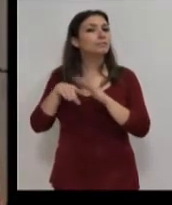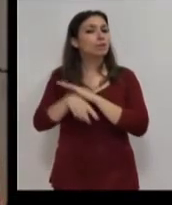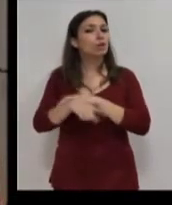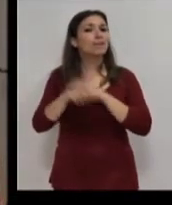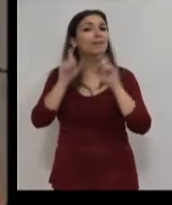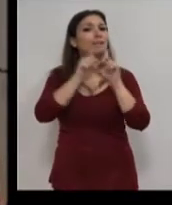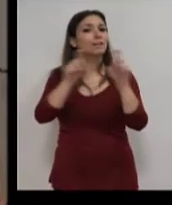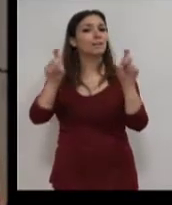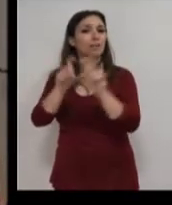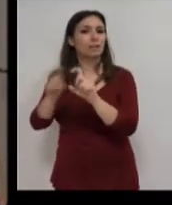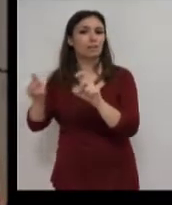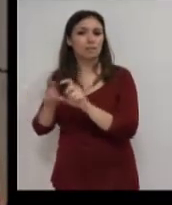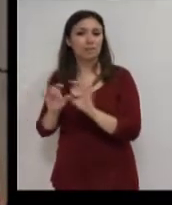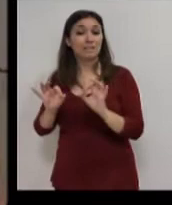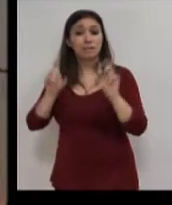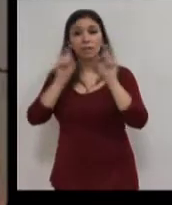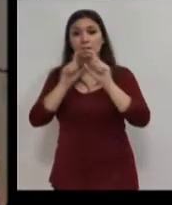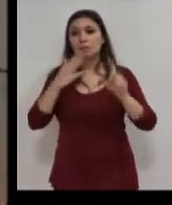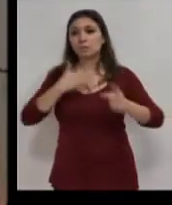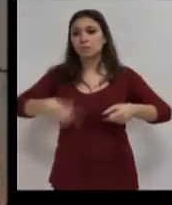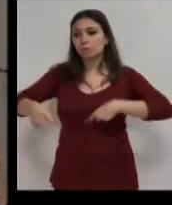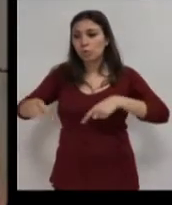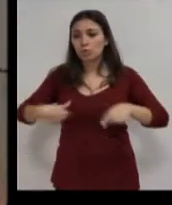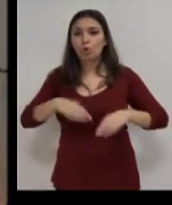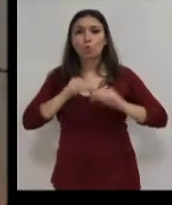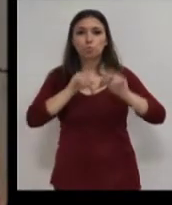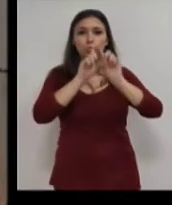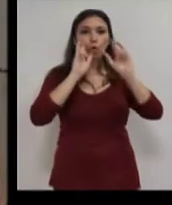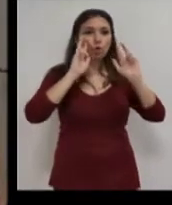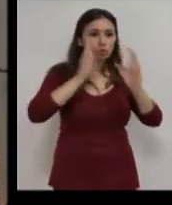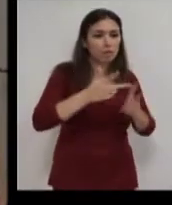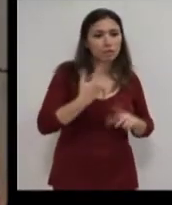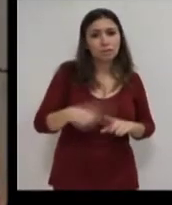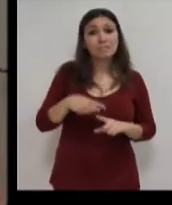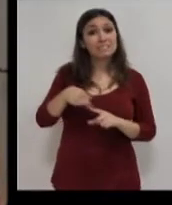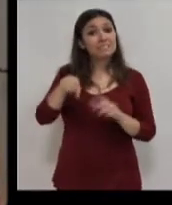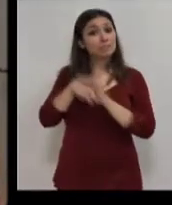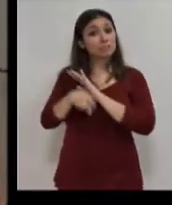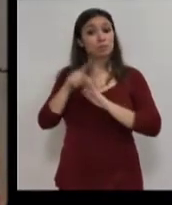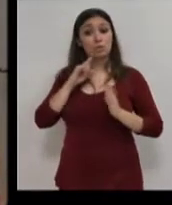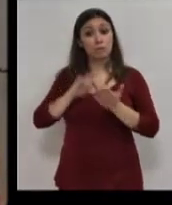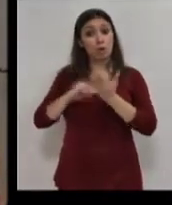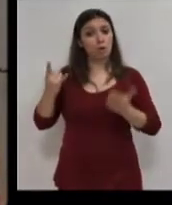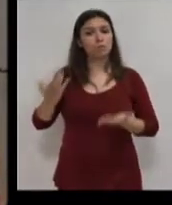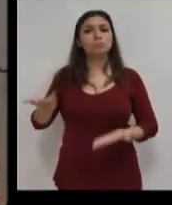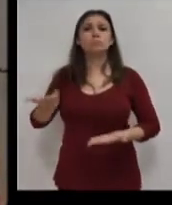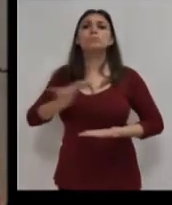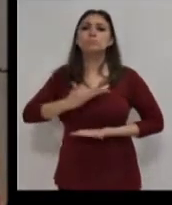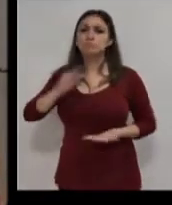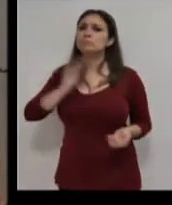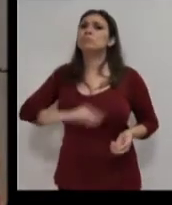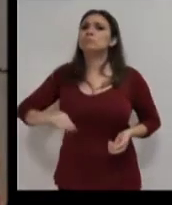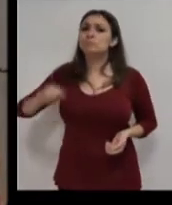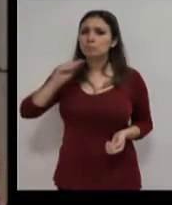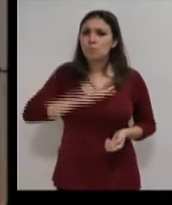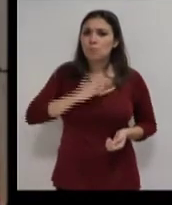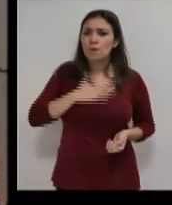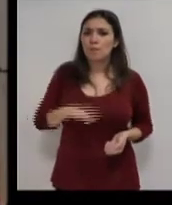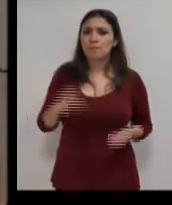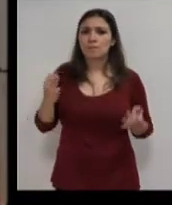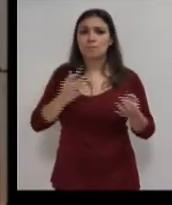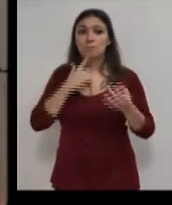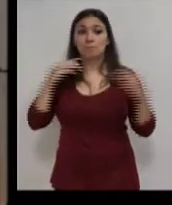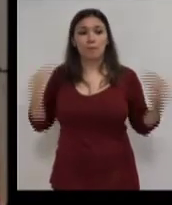convencido, pero también mucho a la gestión de las entidades, en este caso entidades de transporte, hoteles, etcétera. La gestión, yo creo que las